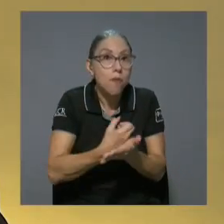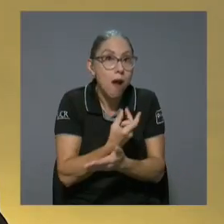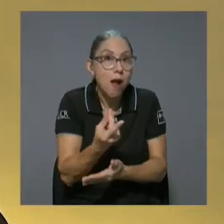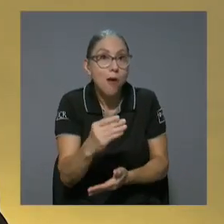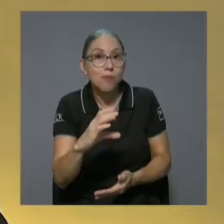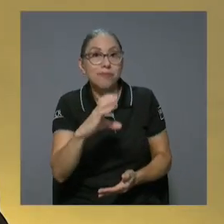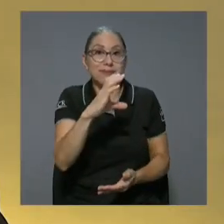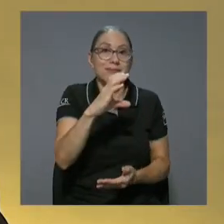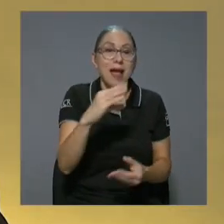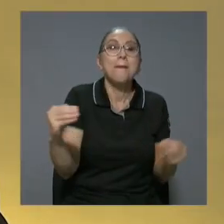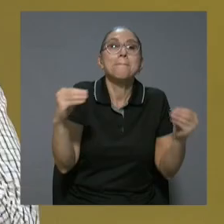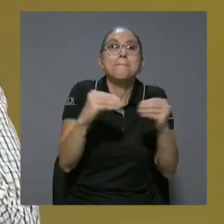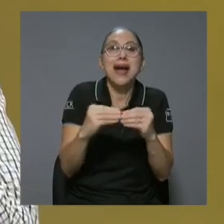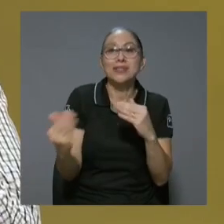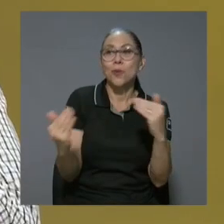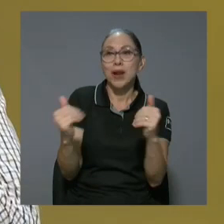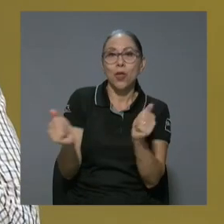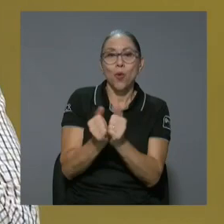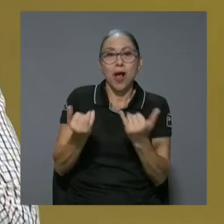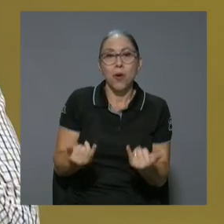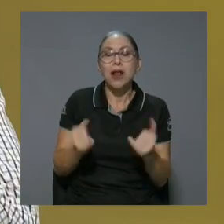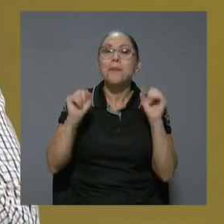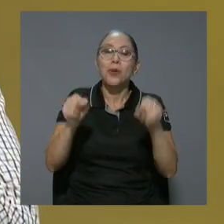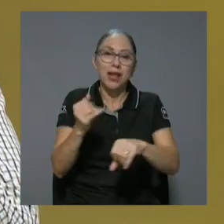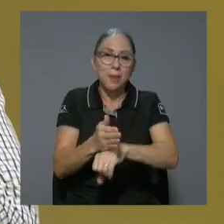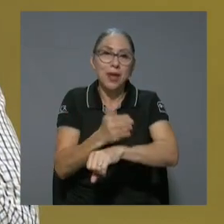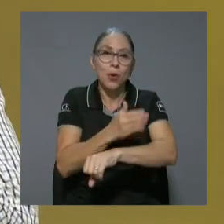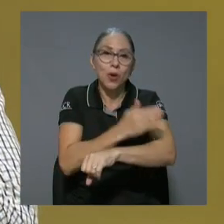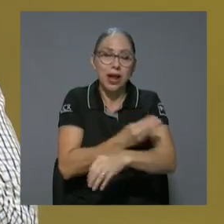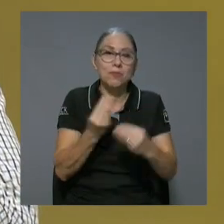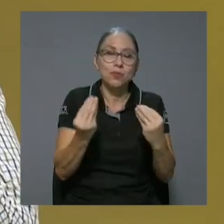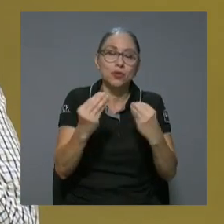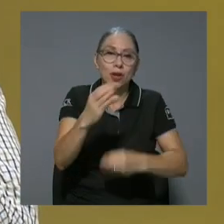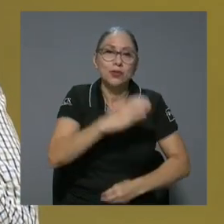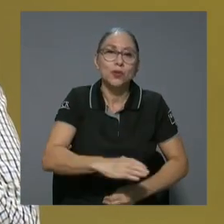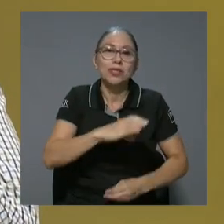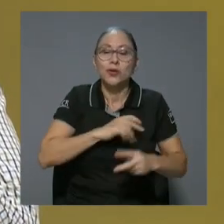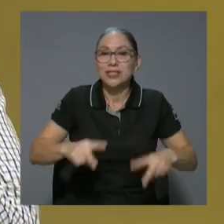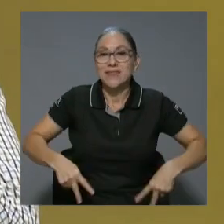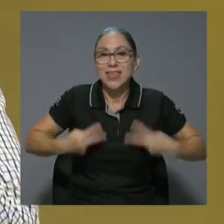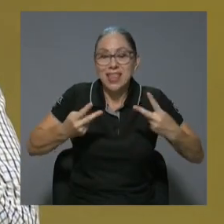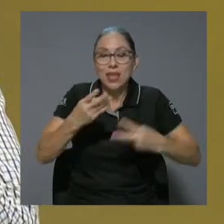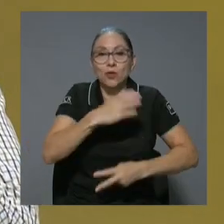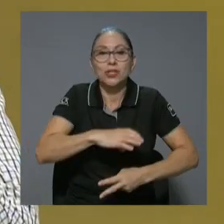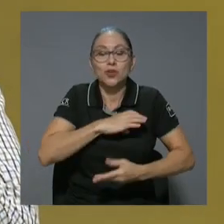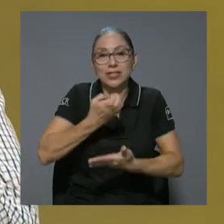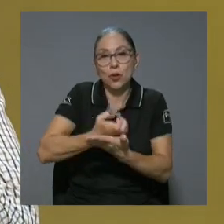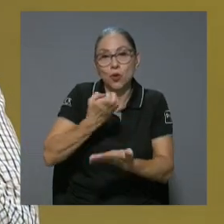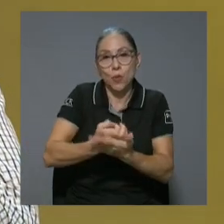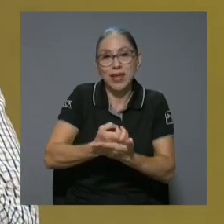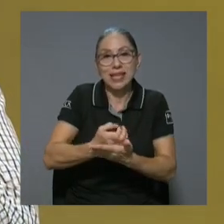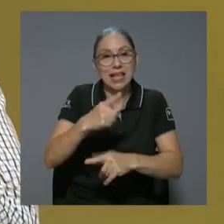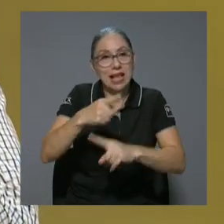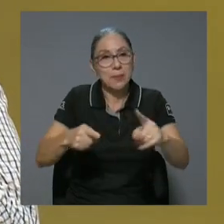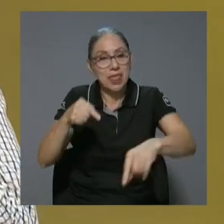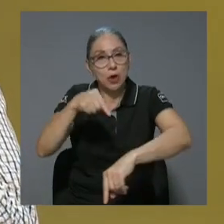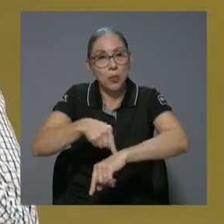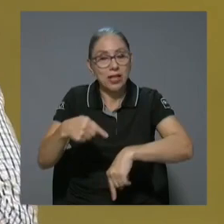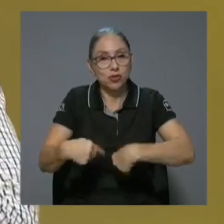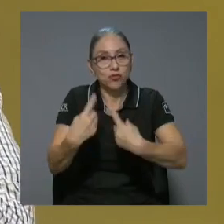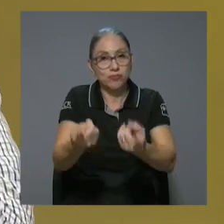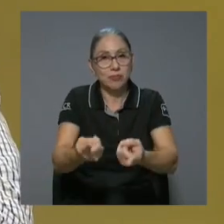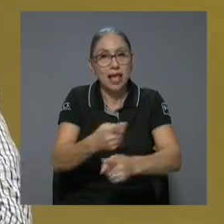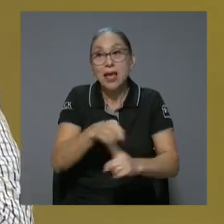más de lo que están haciendo ahora, y podrían mejorar enormemente las condiciones de vida y económicas en el mediano plazo. Pero ahí